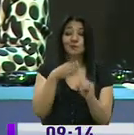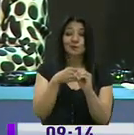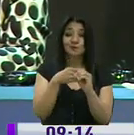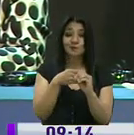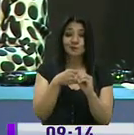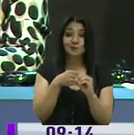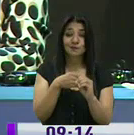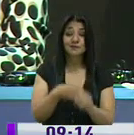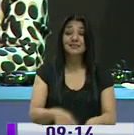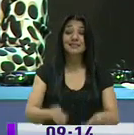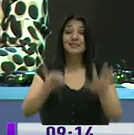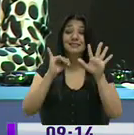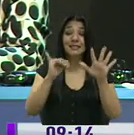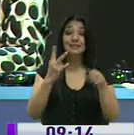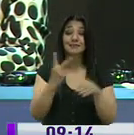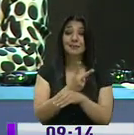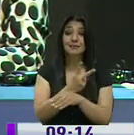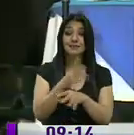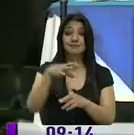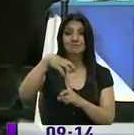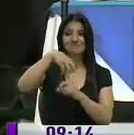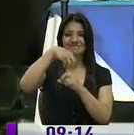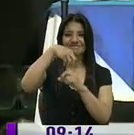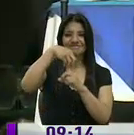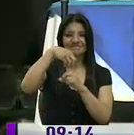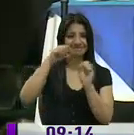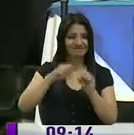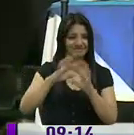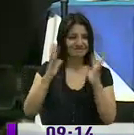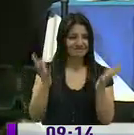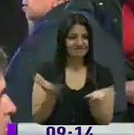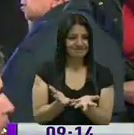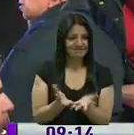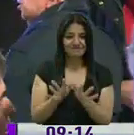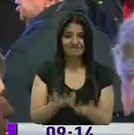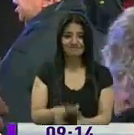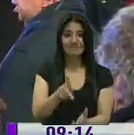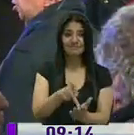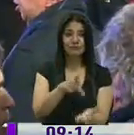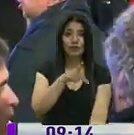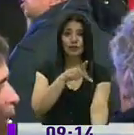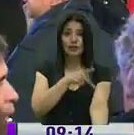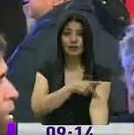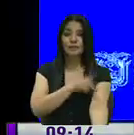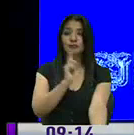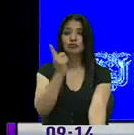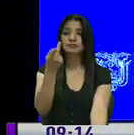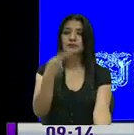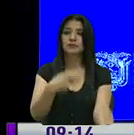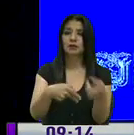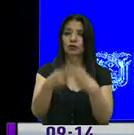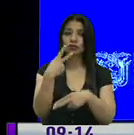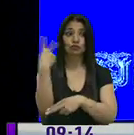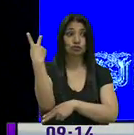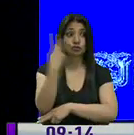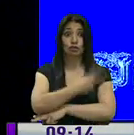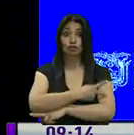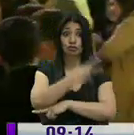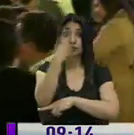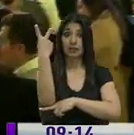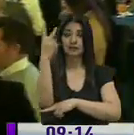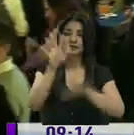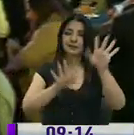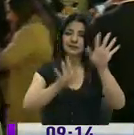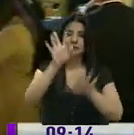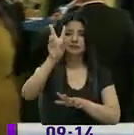sexta ocasión de la mitad del mundo según la información del evento el programa fue estrictamente comercial con dos días que llevarán adelante 15 a